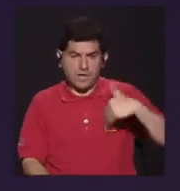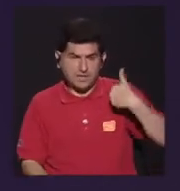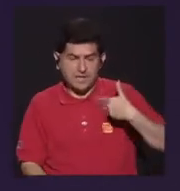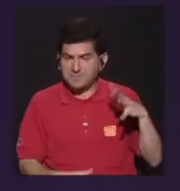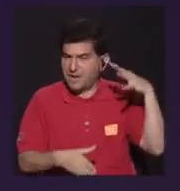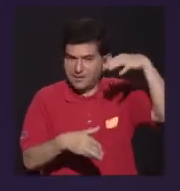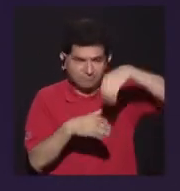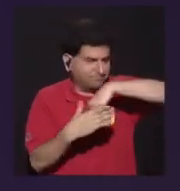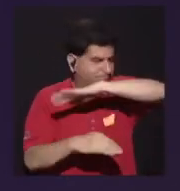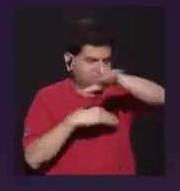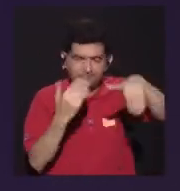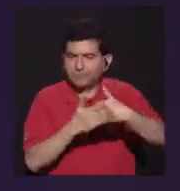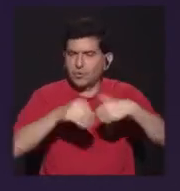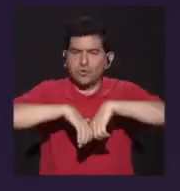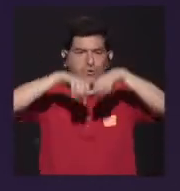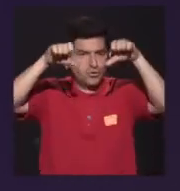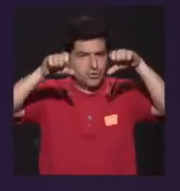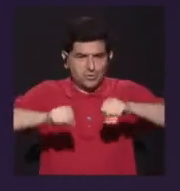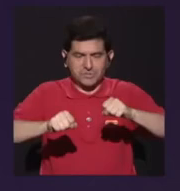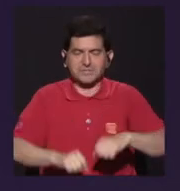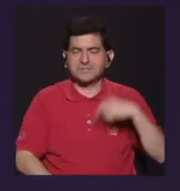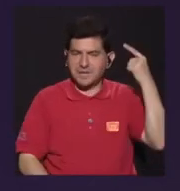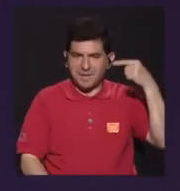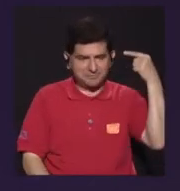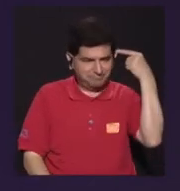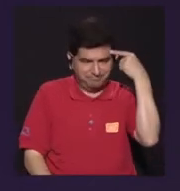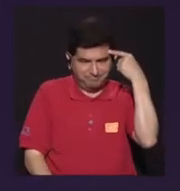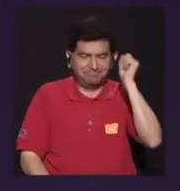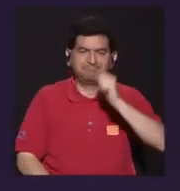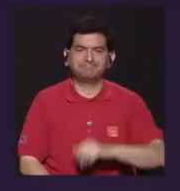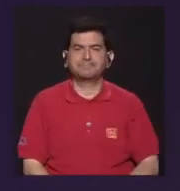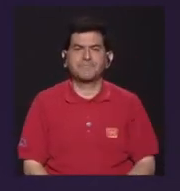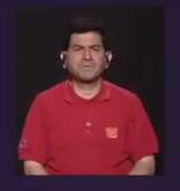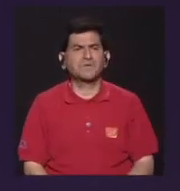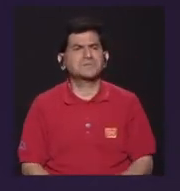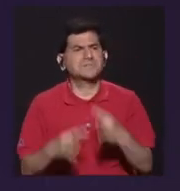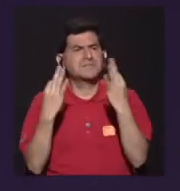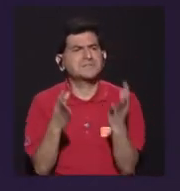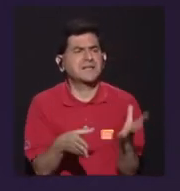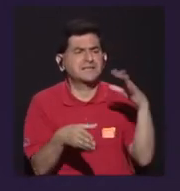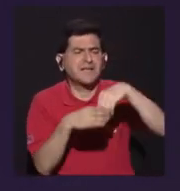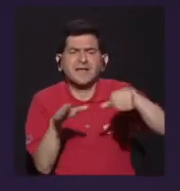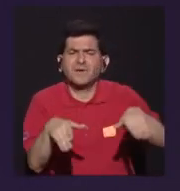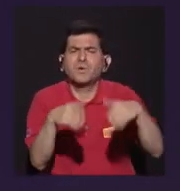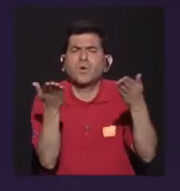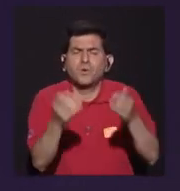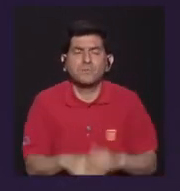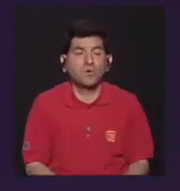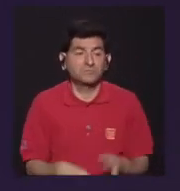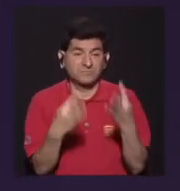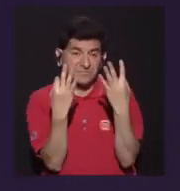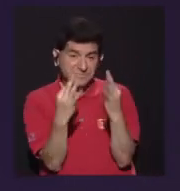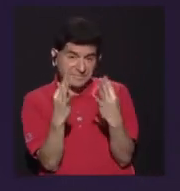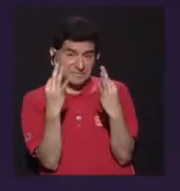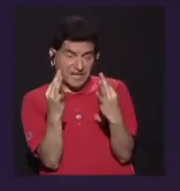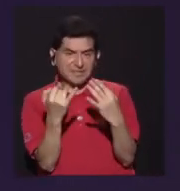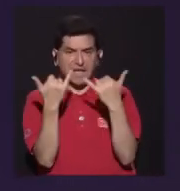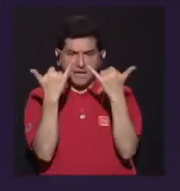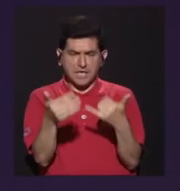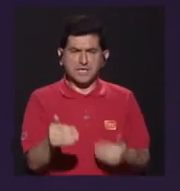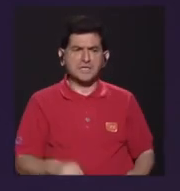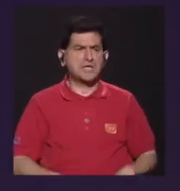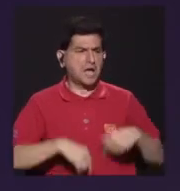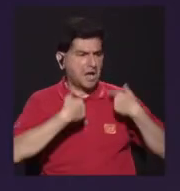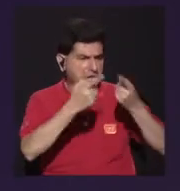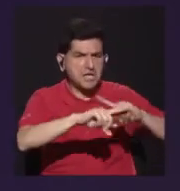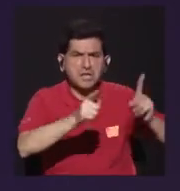está inmerso en todos los sistemas del Estado. Entonces, ¿cómo podríamos involucrarlos? Hemos tratado, ¿verdad?, e incluso nos hemos acercado